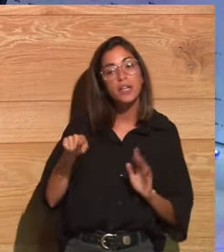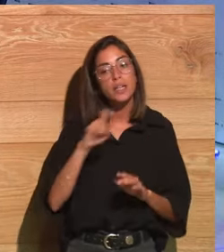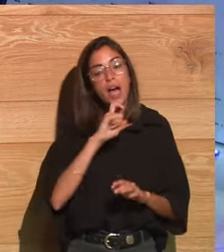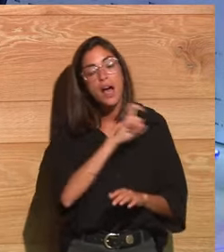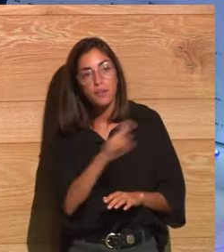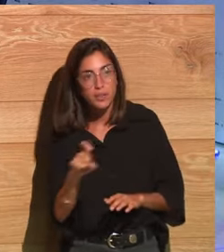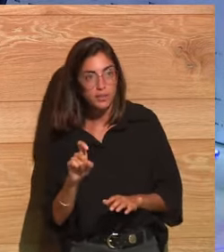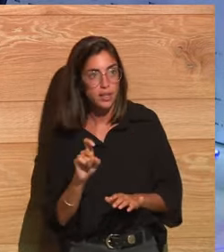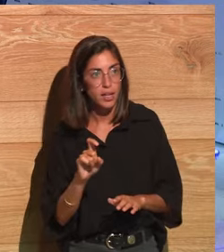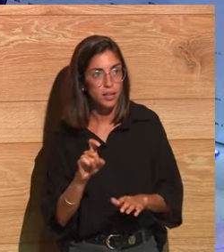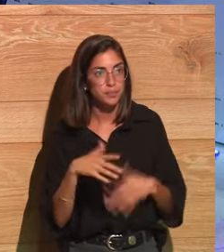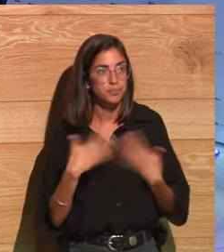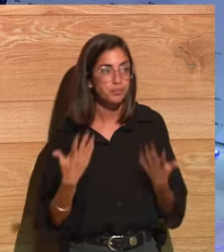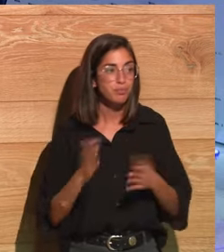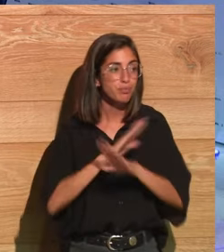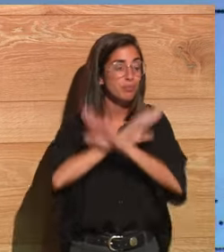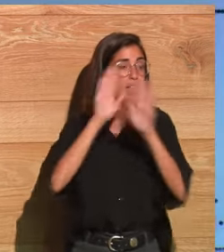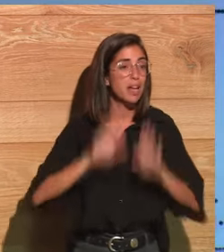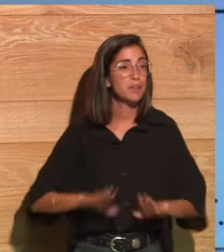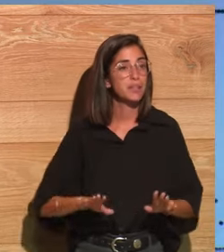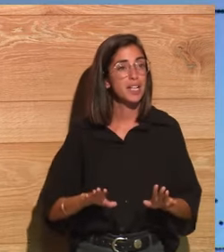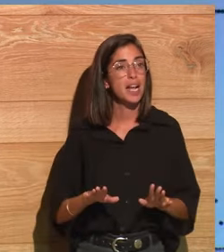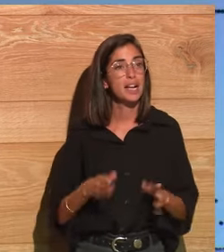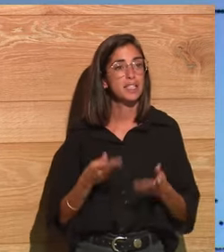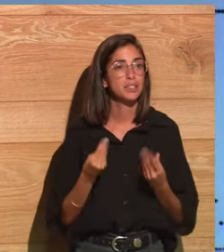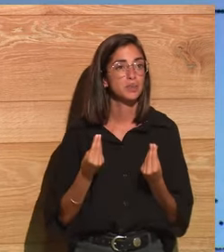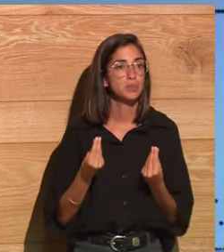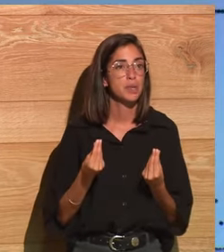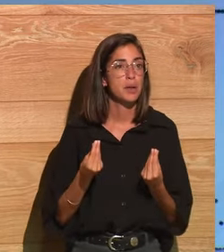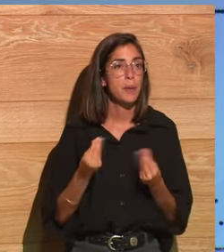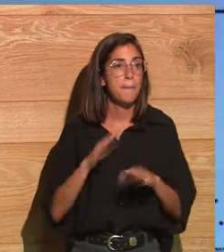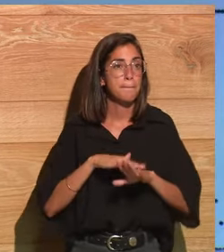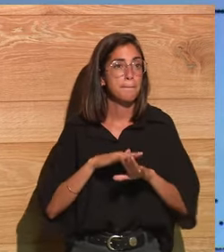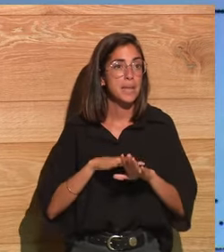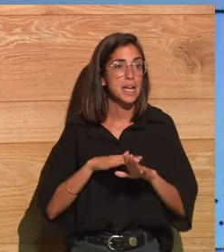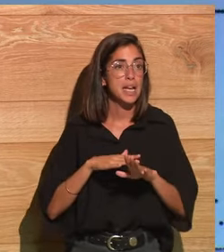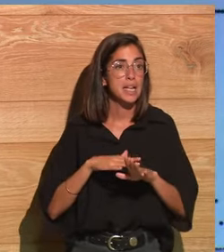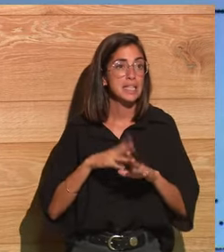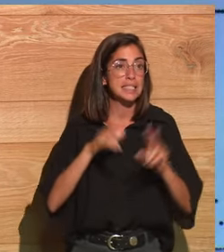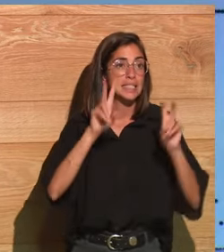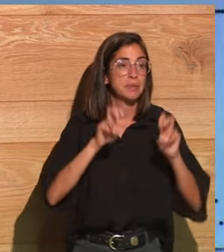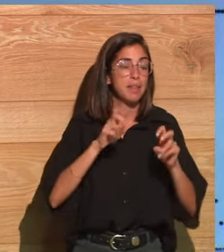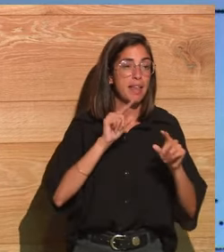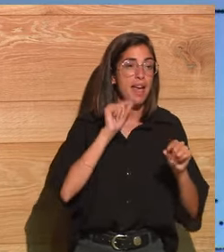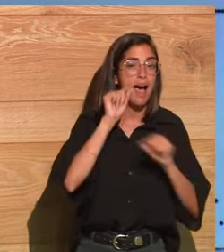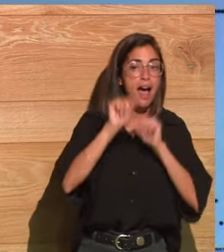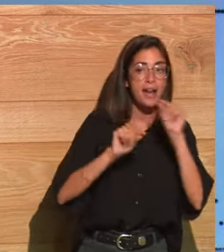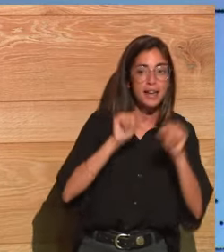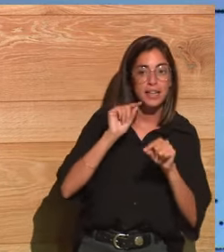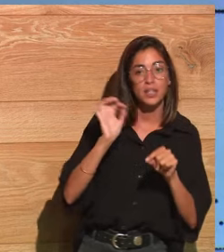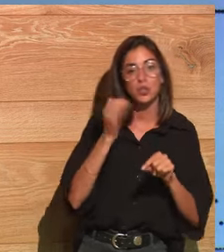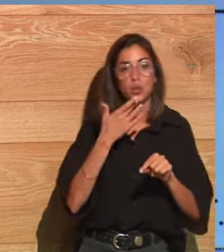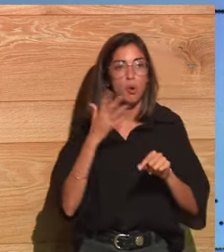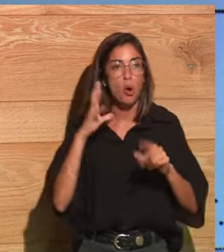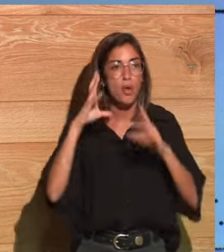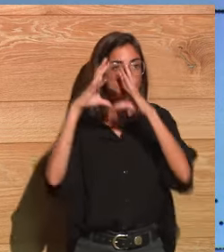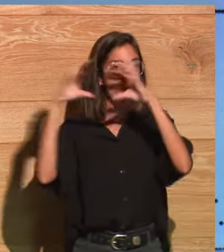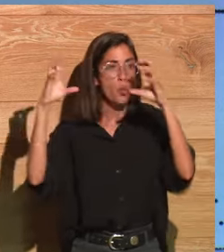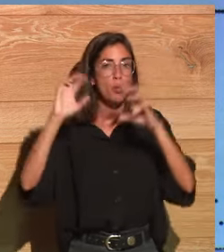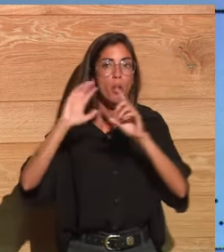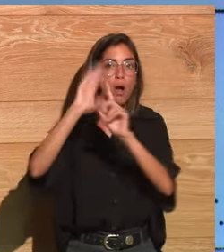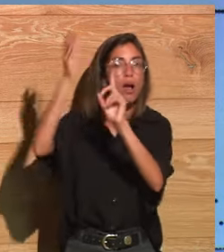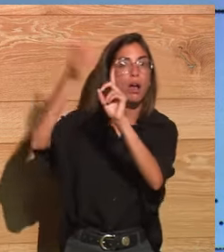que es un poco lo que hablamos también, que pasa con el tema de las alergias. Nuestro cuerpo funciona un poco como ese detector de humos,